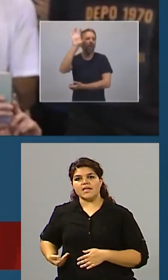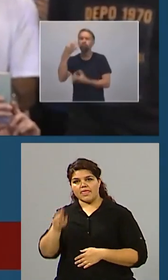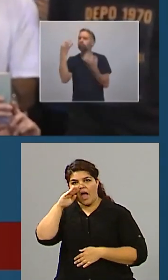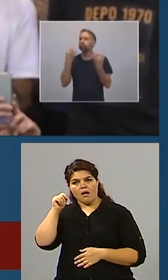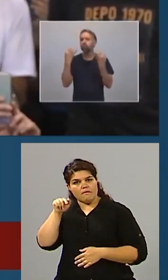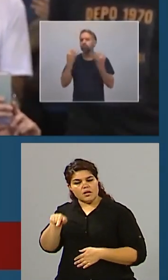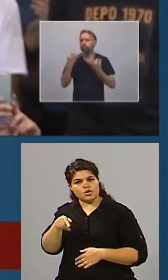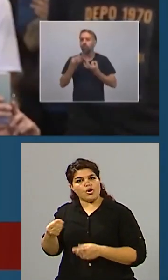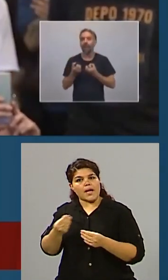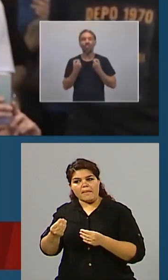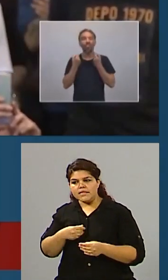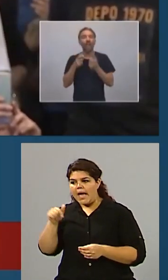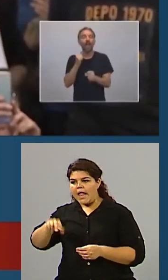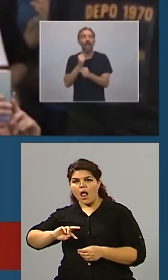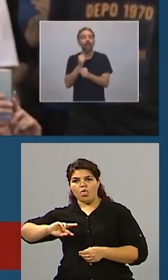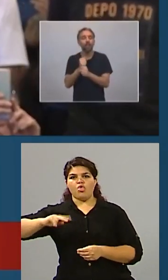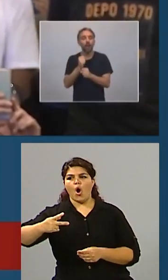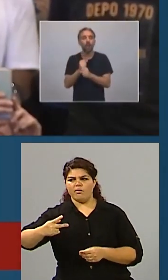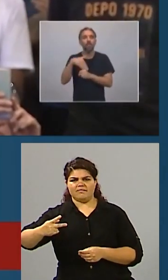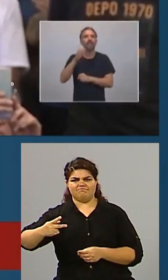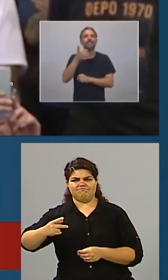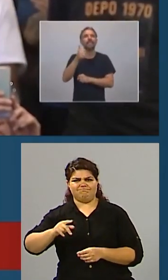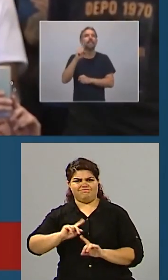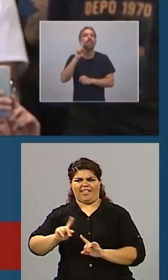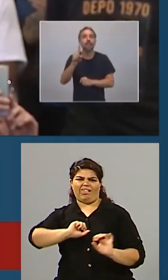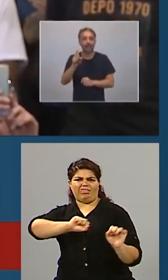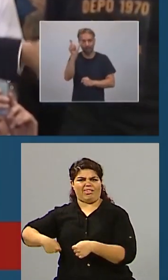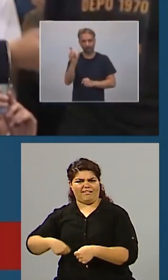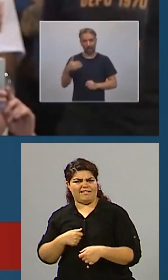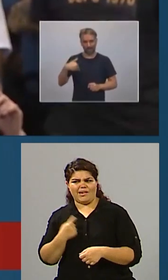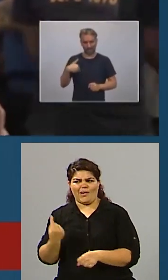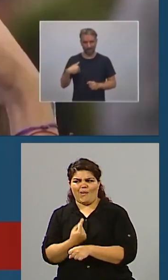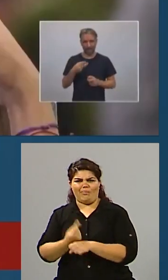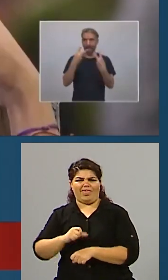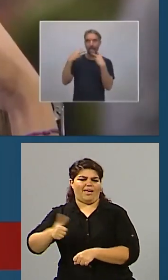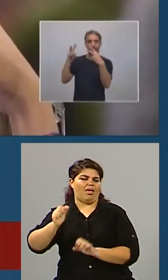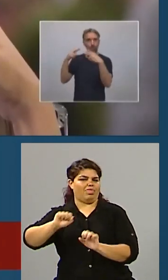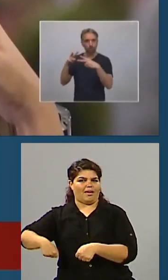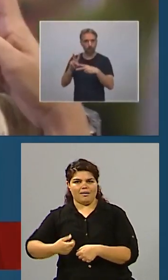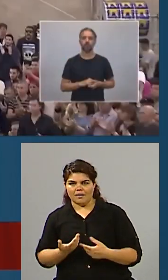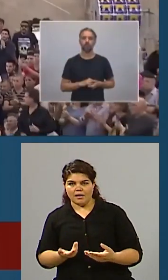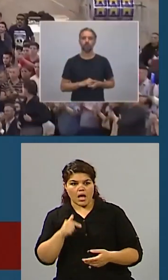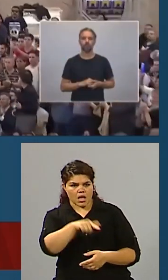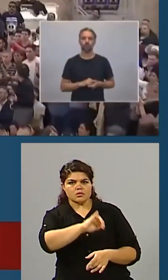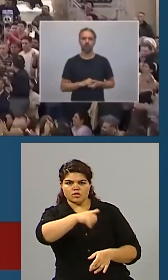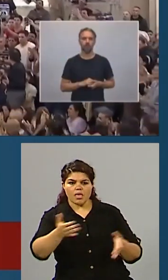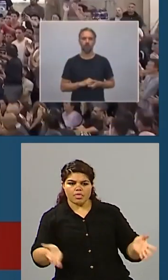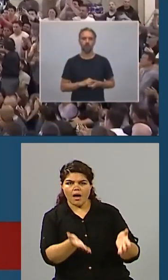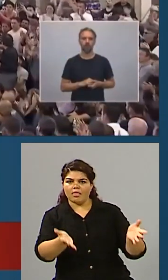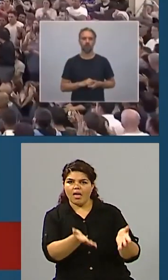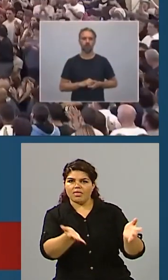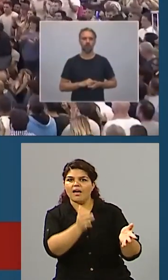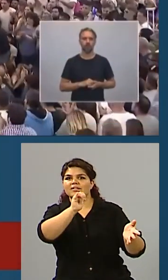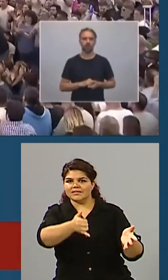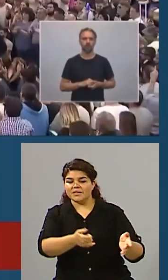la posibilidad de ir por la reelección, ¿no? Sí. En el 2019 a